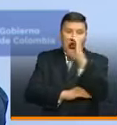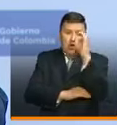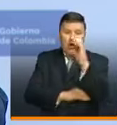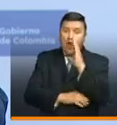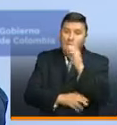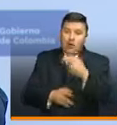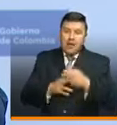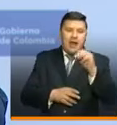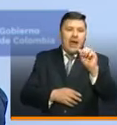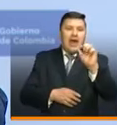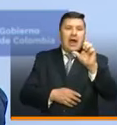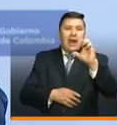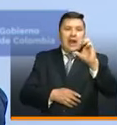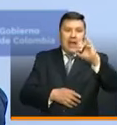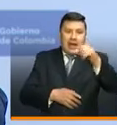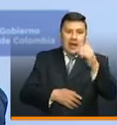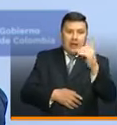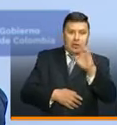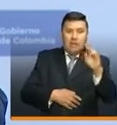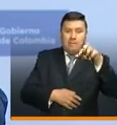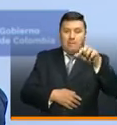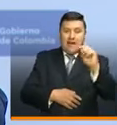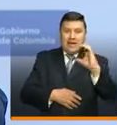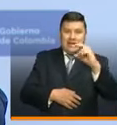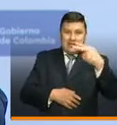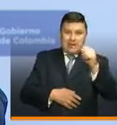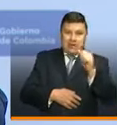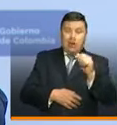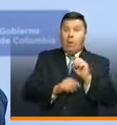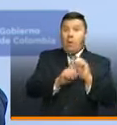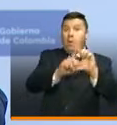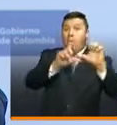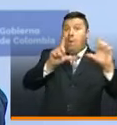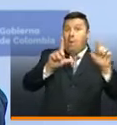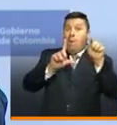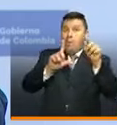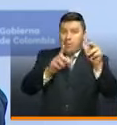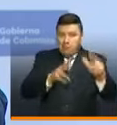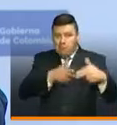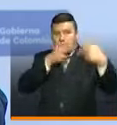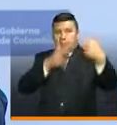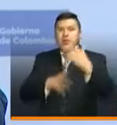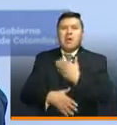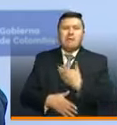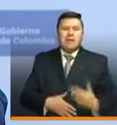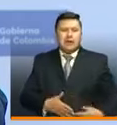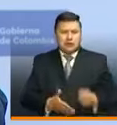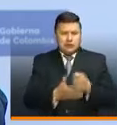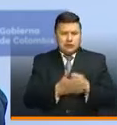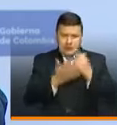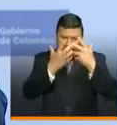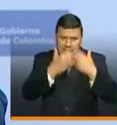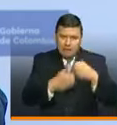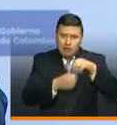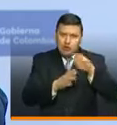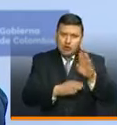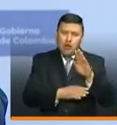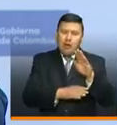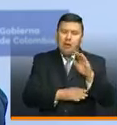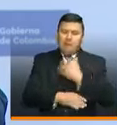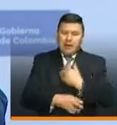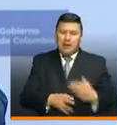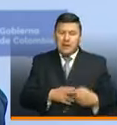señor Alejandro Pacheco. También, vía telepresencia, nos acompaña el presidente de la Asociación Nacional de Empresarios de Colombia, ANDI, el